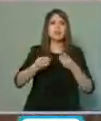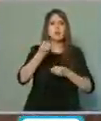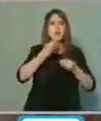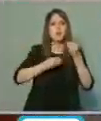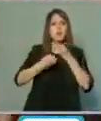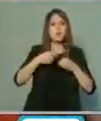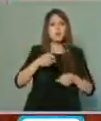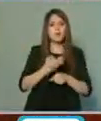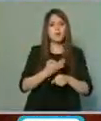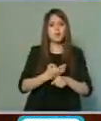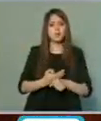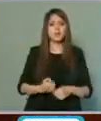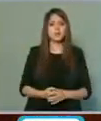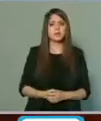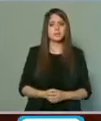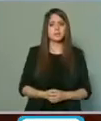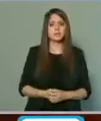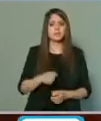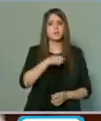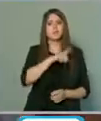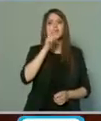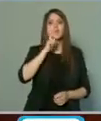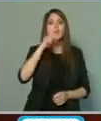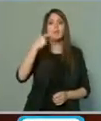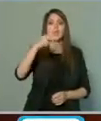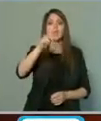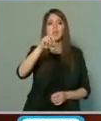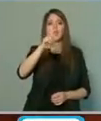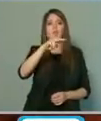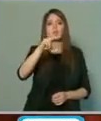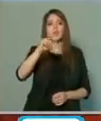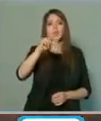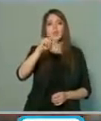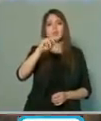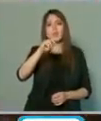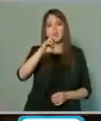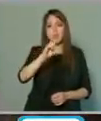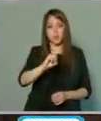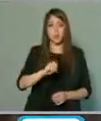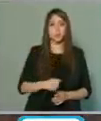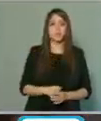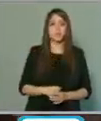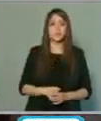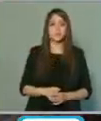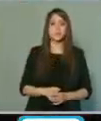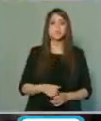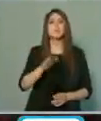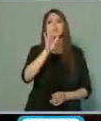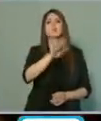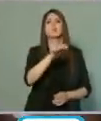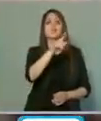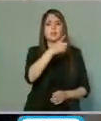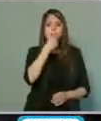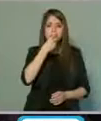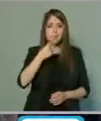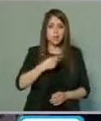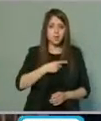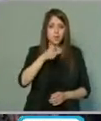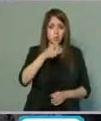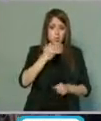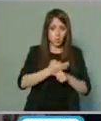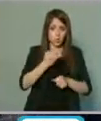delicia? De doña Teo. De doña Teo. A ver, usted, dígame, ¿usted está haciendo